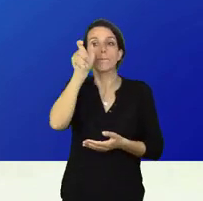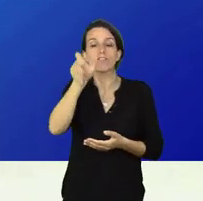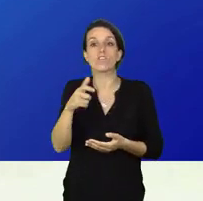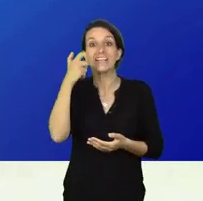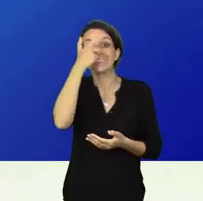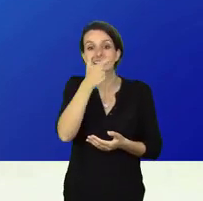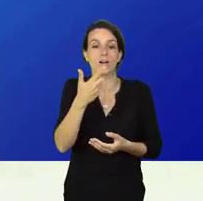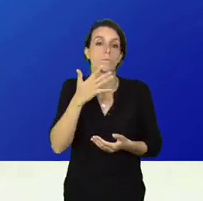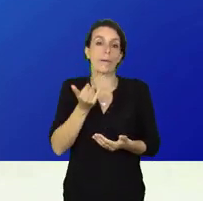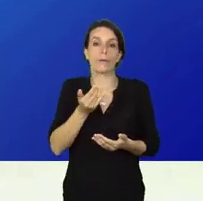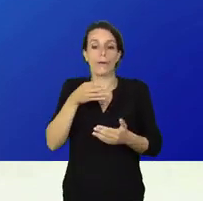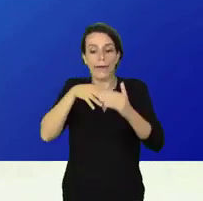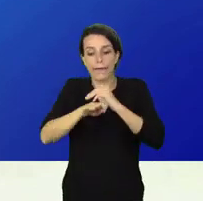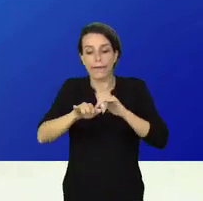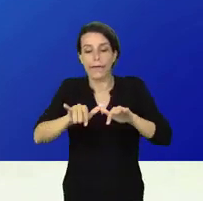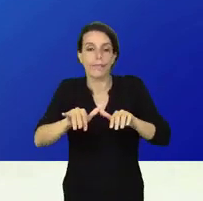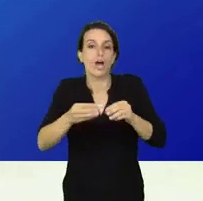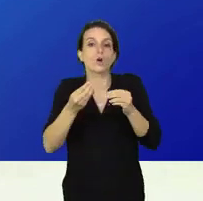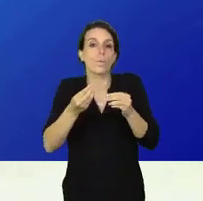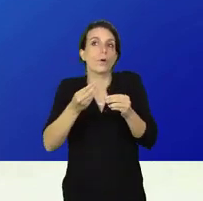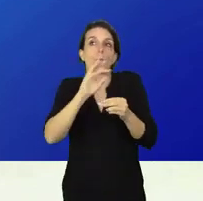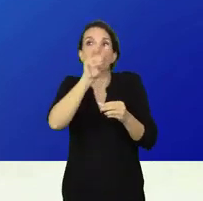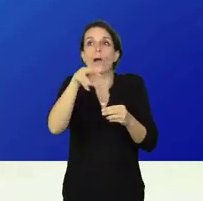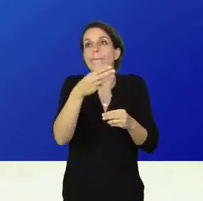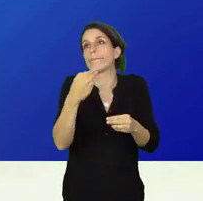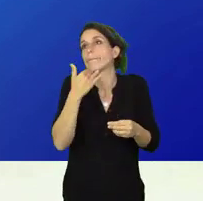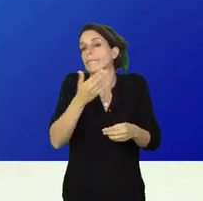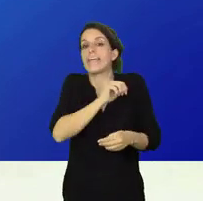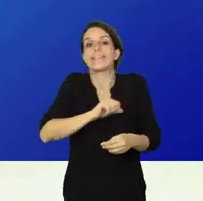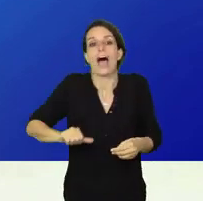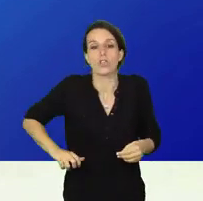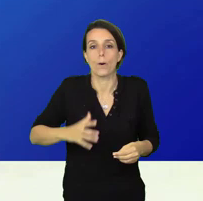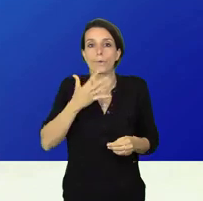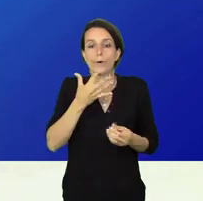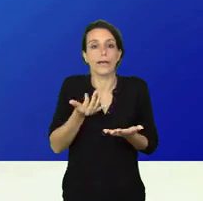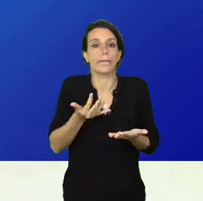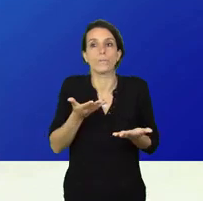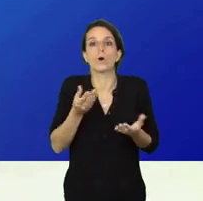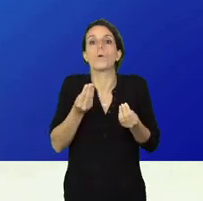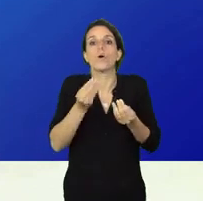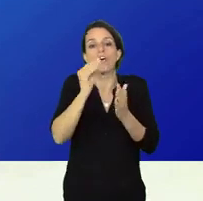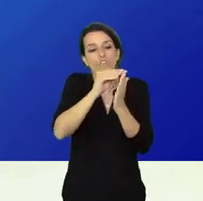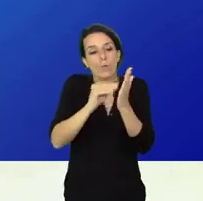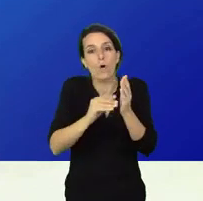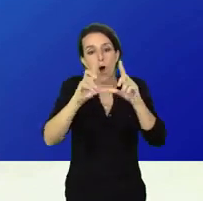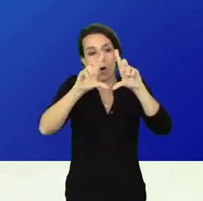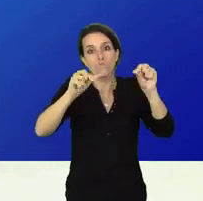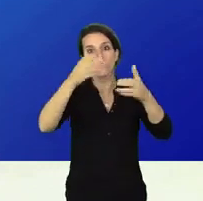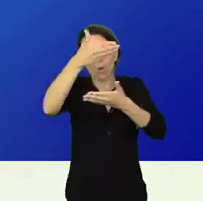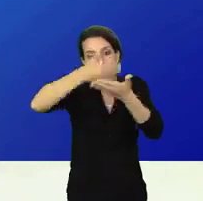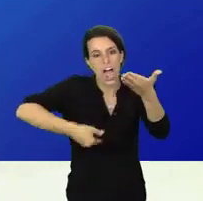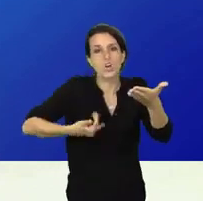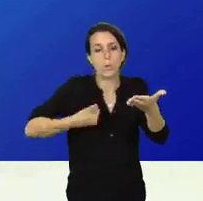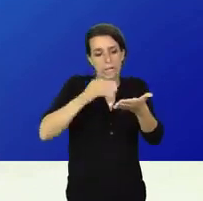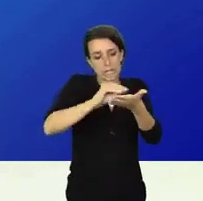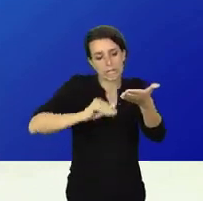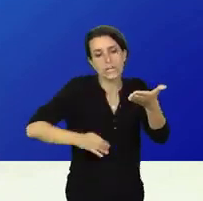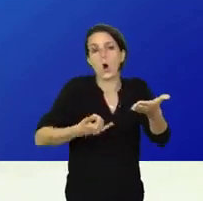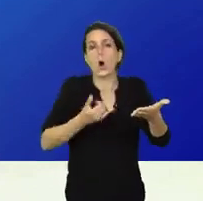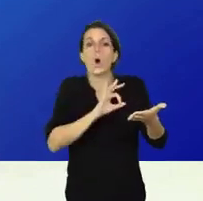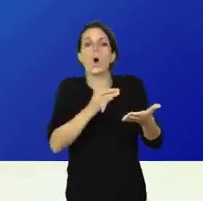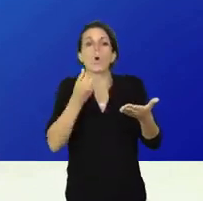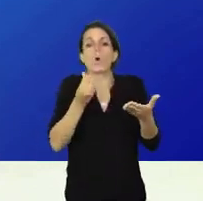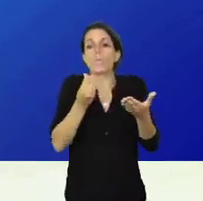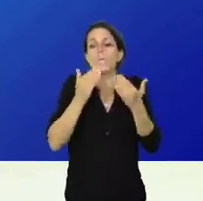las personas ciegas uruguayas al entrar, por ejemplo, a los portales del Estado, qué dificultades tienen para utilizar formularios, para hacer